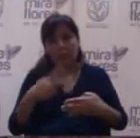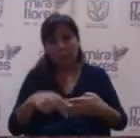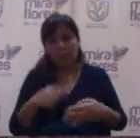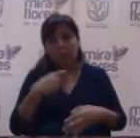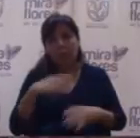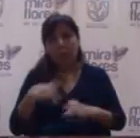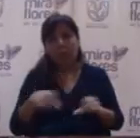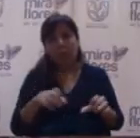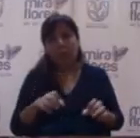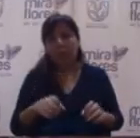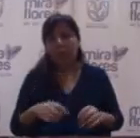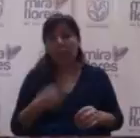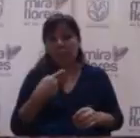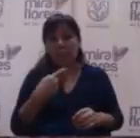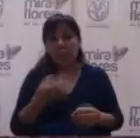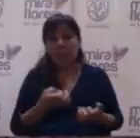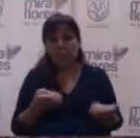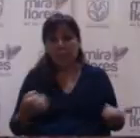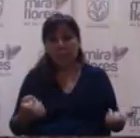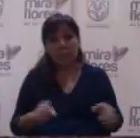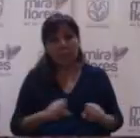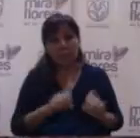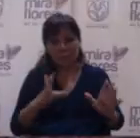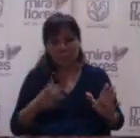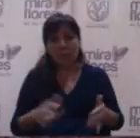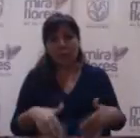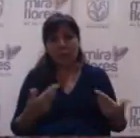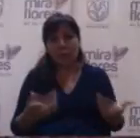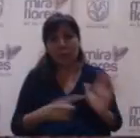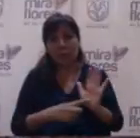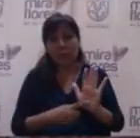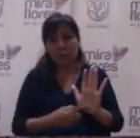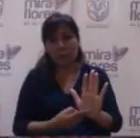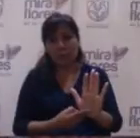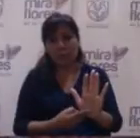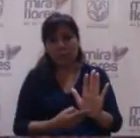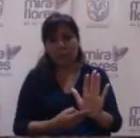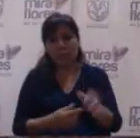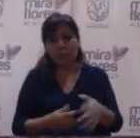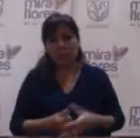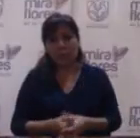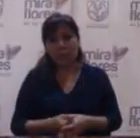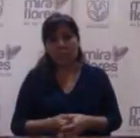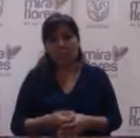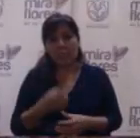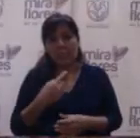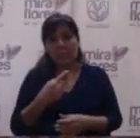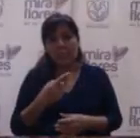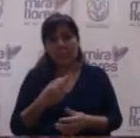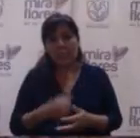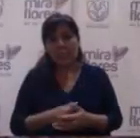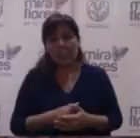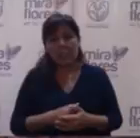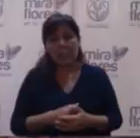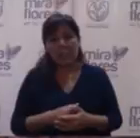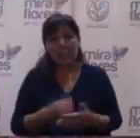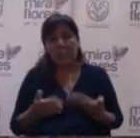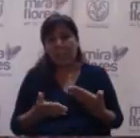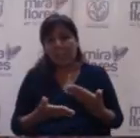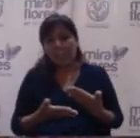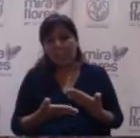hay elementos claros que se pueden mostrar. Es hasta cierto punto